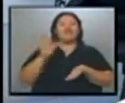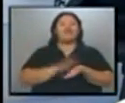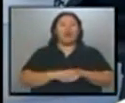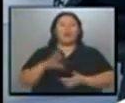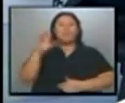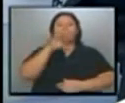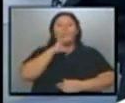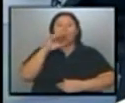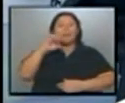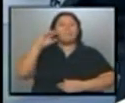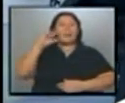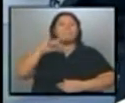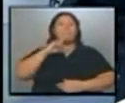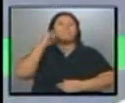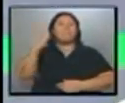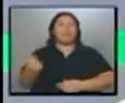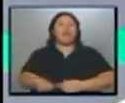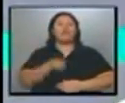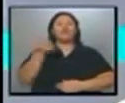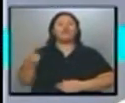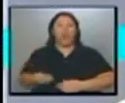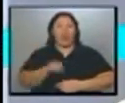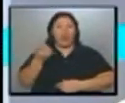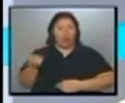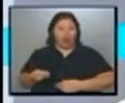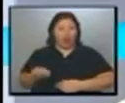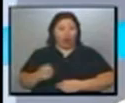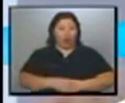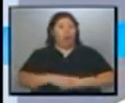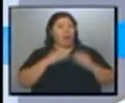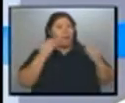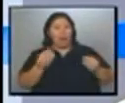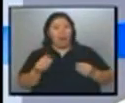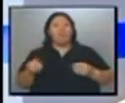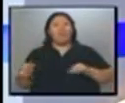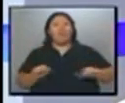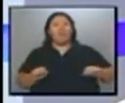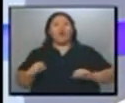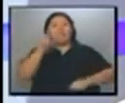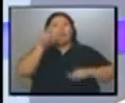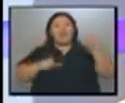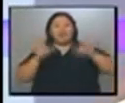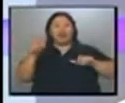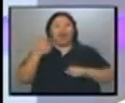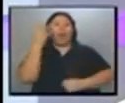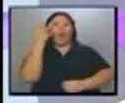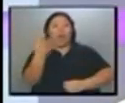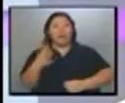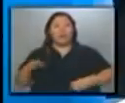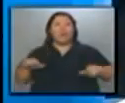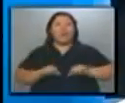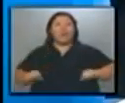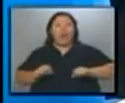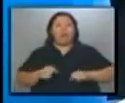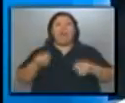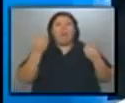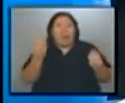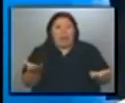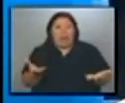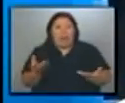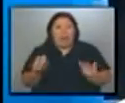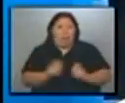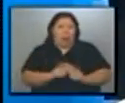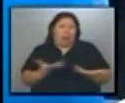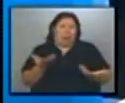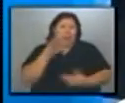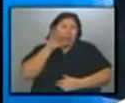tener 4 mucamas? ¿Tantos 4 mucamas? ¿Una para qué, digo? ¿Una para planchar, otra para lavar, otra para cocinar? 4 mucamas. Una para cada